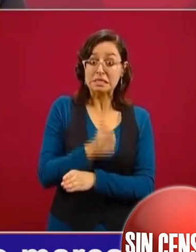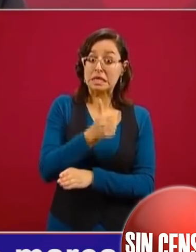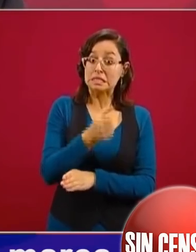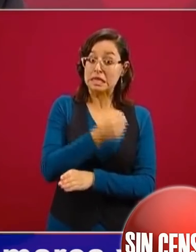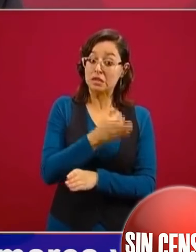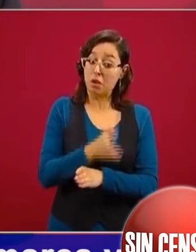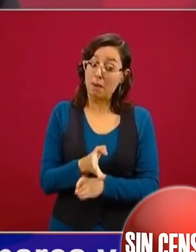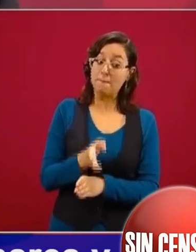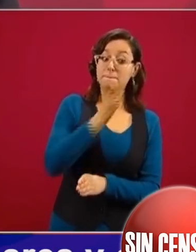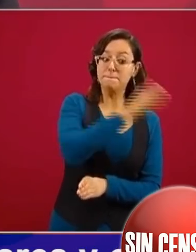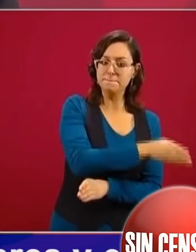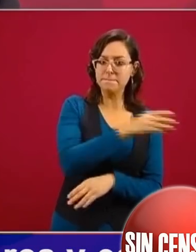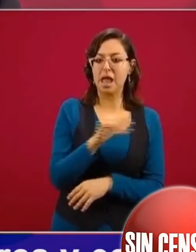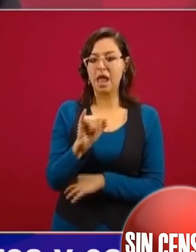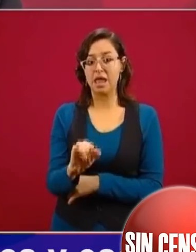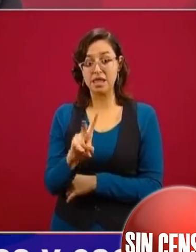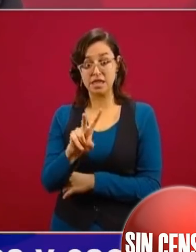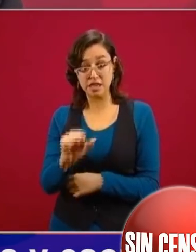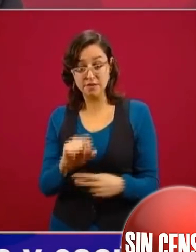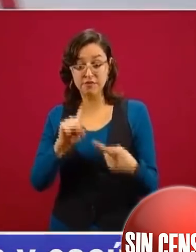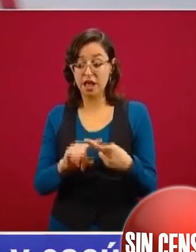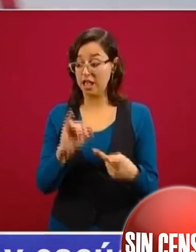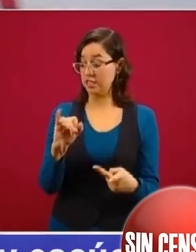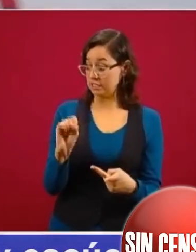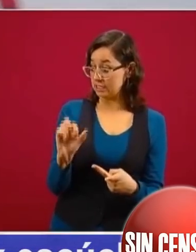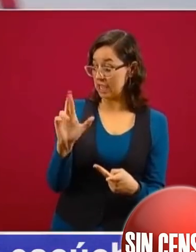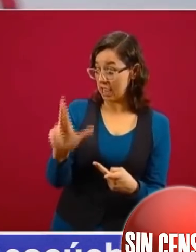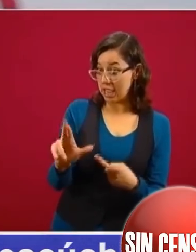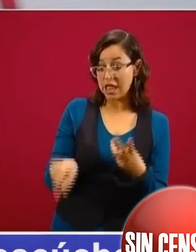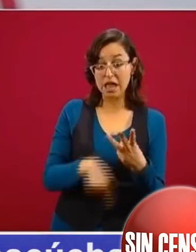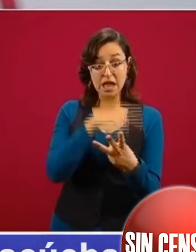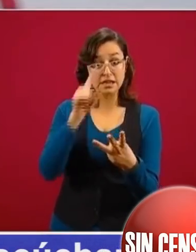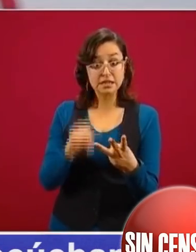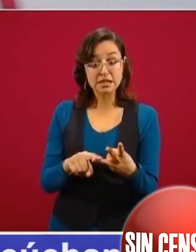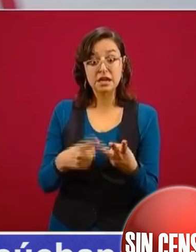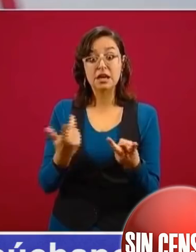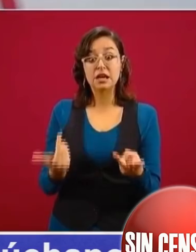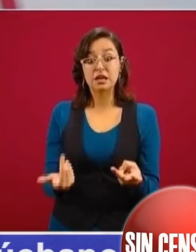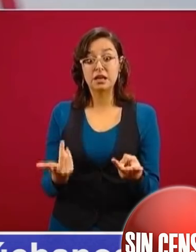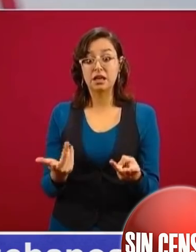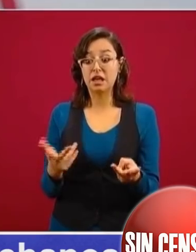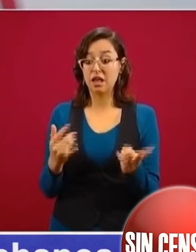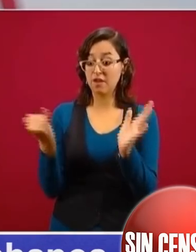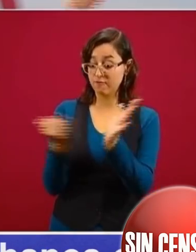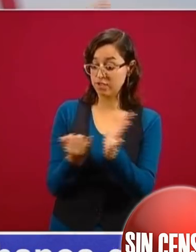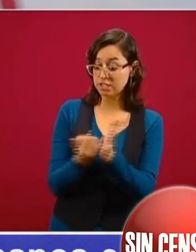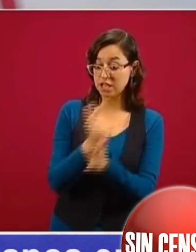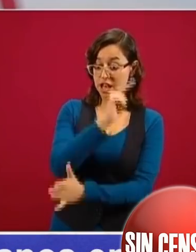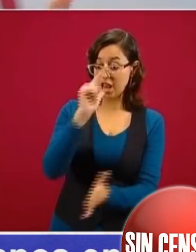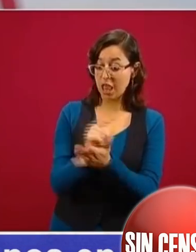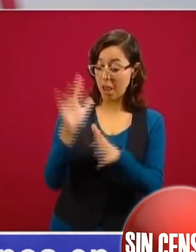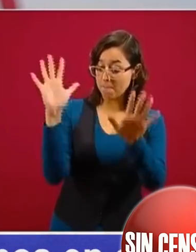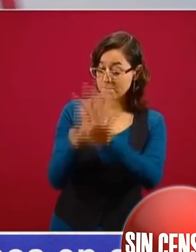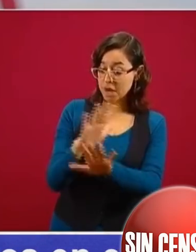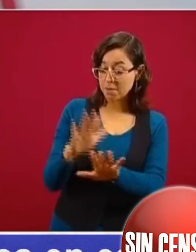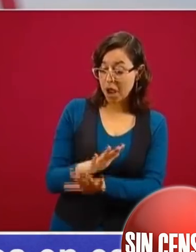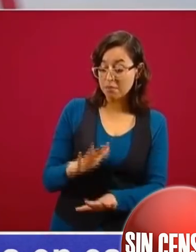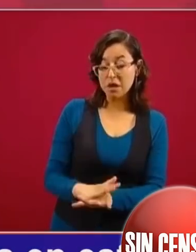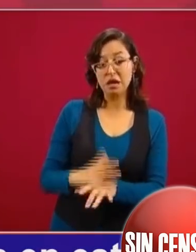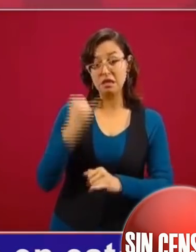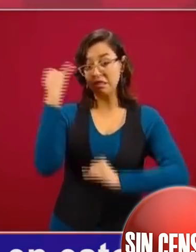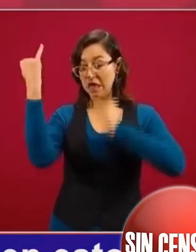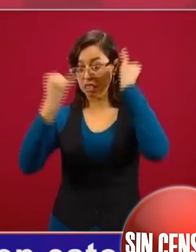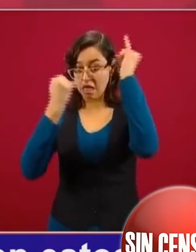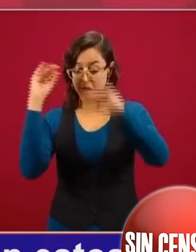el impuesto sobre la renta? ¿Qué no llevaron a cabo la llamada reforma fiscal, que fueron aumentos de impuestos?